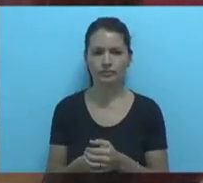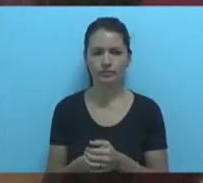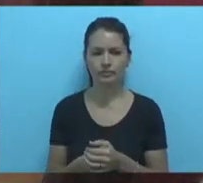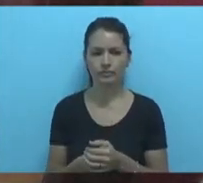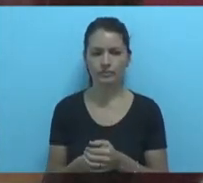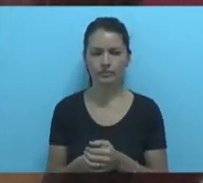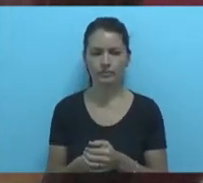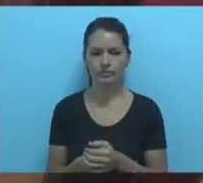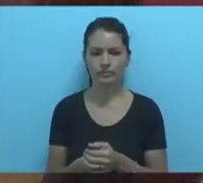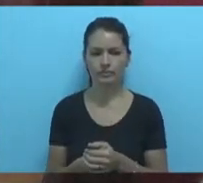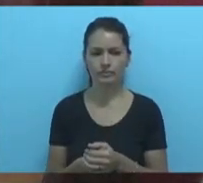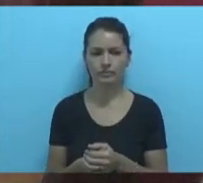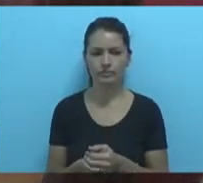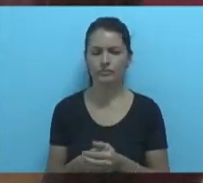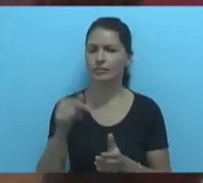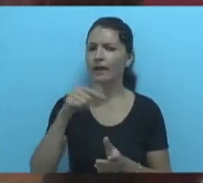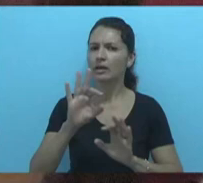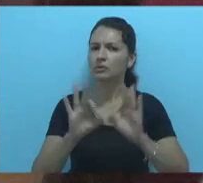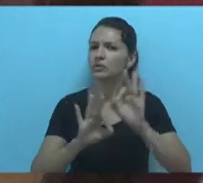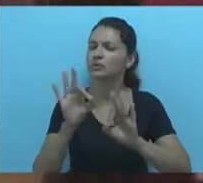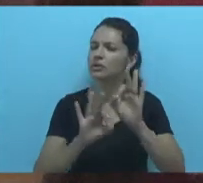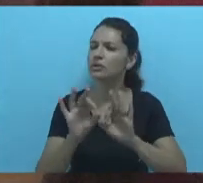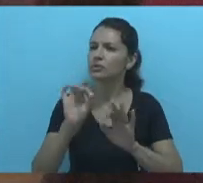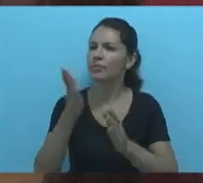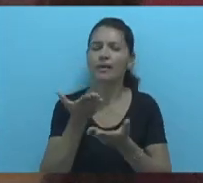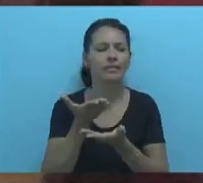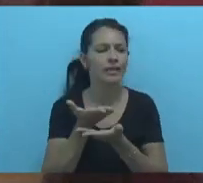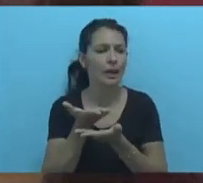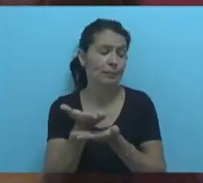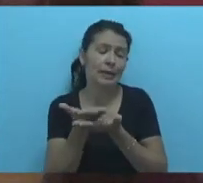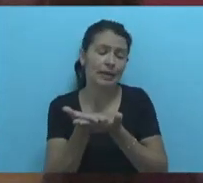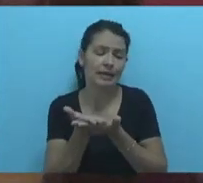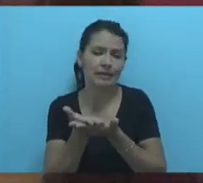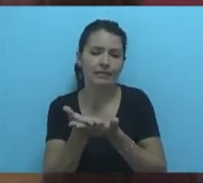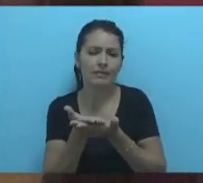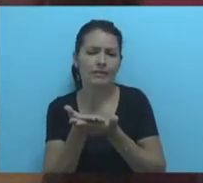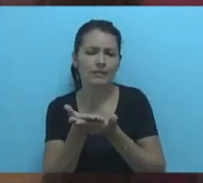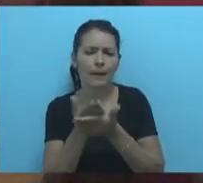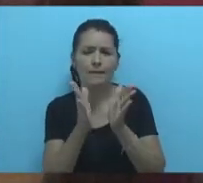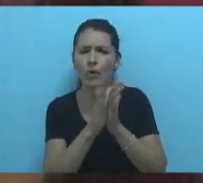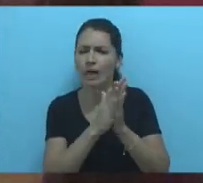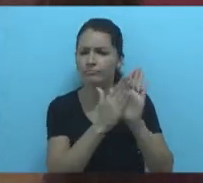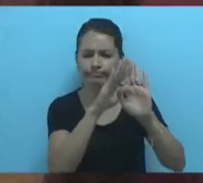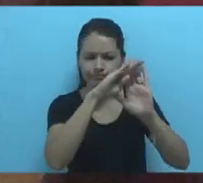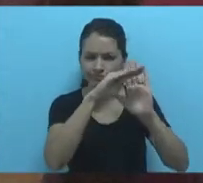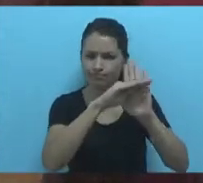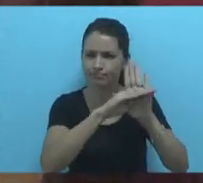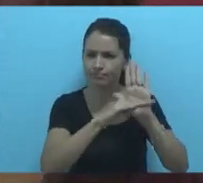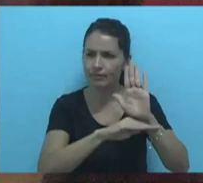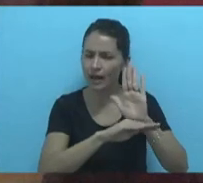que disienta con este proyecto. Es un pedido de informe para ver el cumplimiento de una